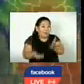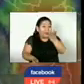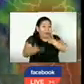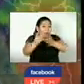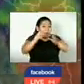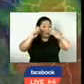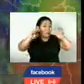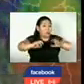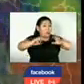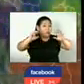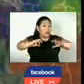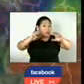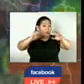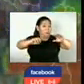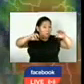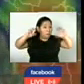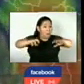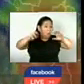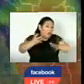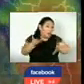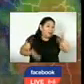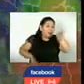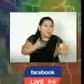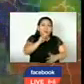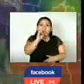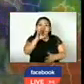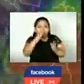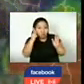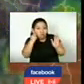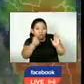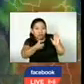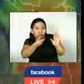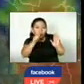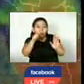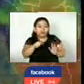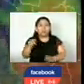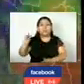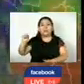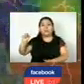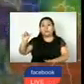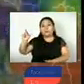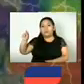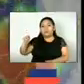evolución a tormentas es parte de lo que dice el pronóstico de El Mar